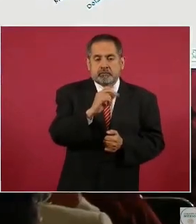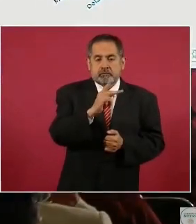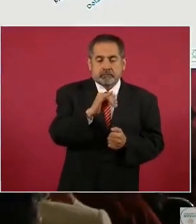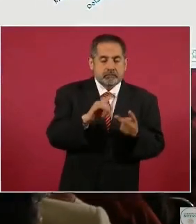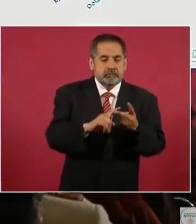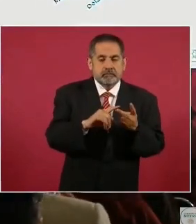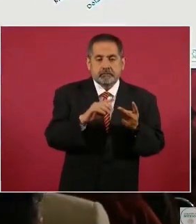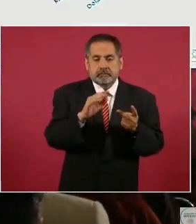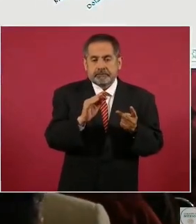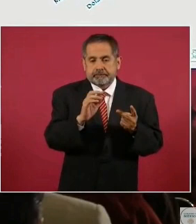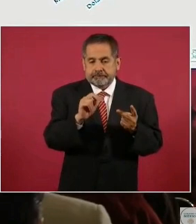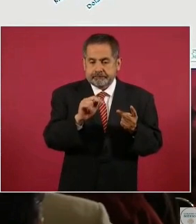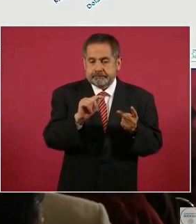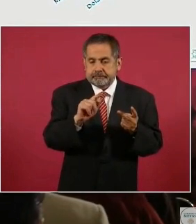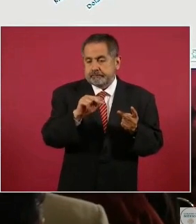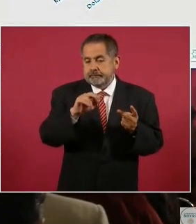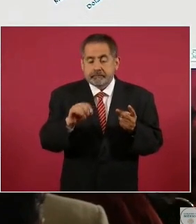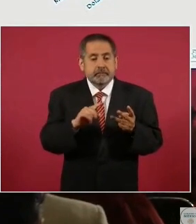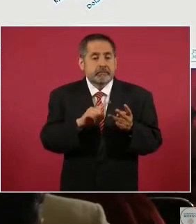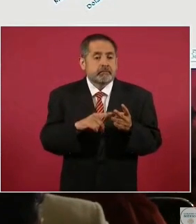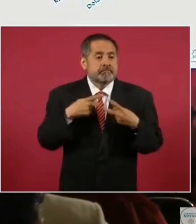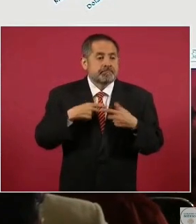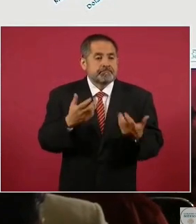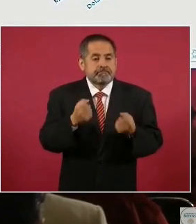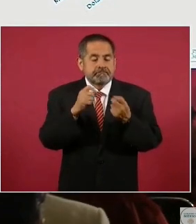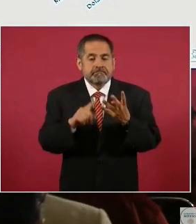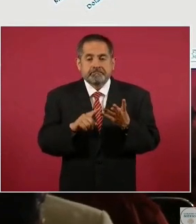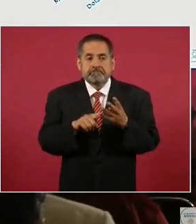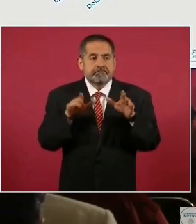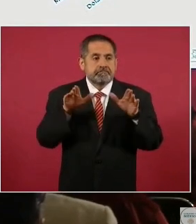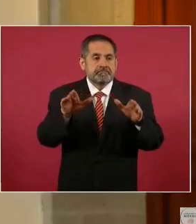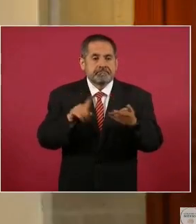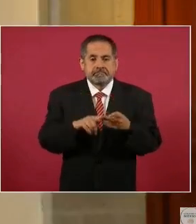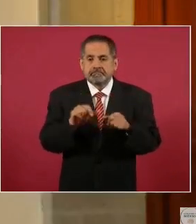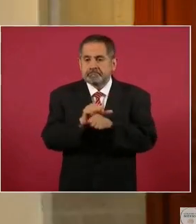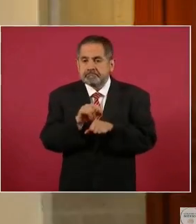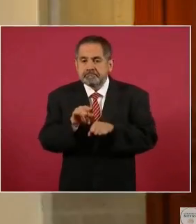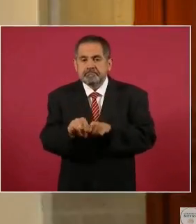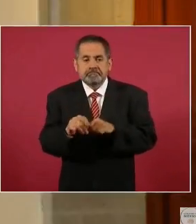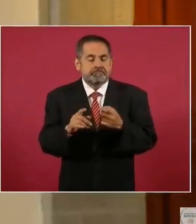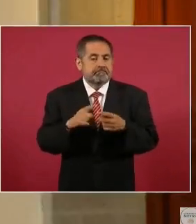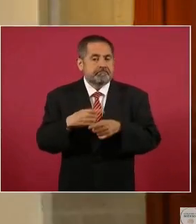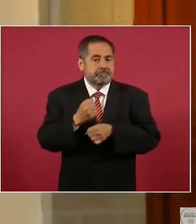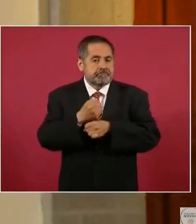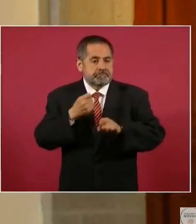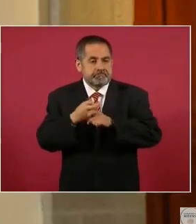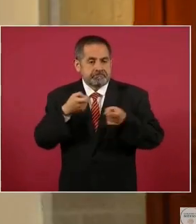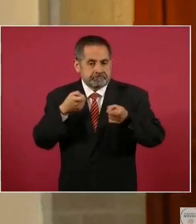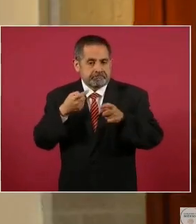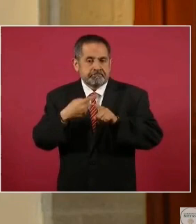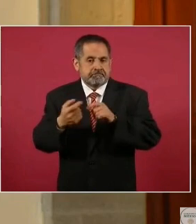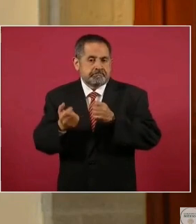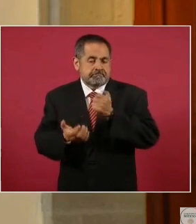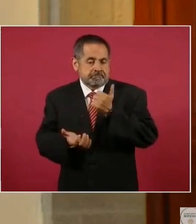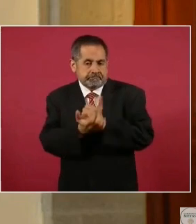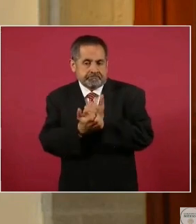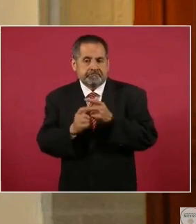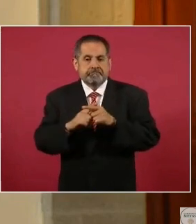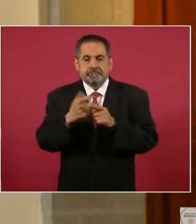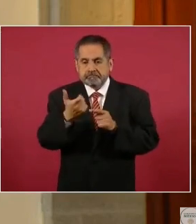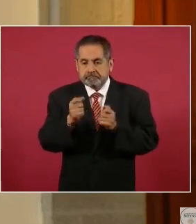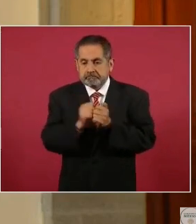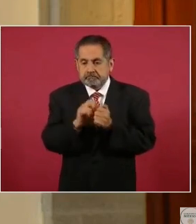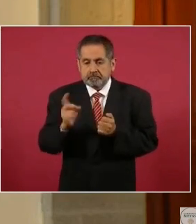fentanilo detenidos rescate humanitario aeronaves vehículos terrestres armas cortas cartuchos moneda nacional y